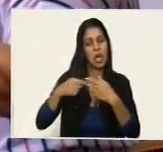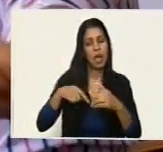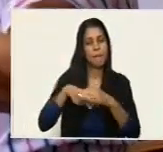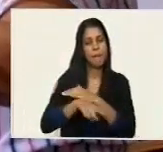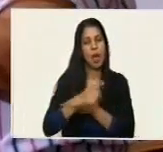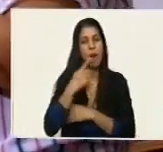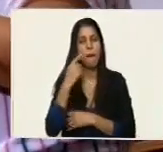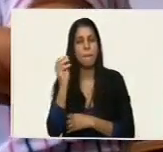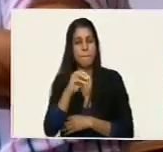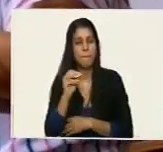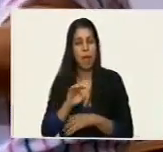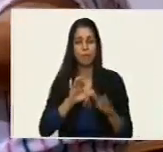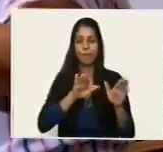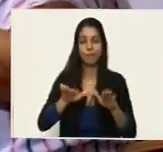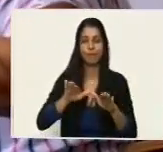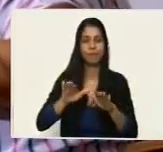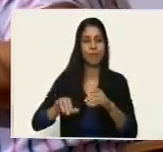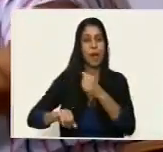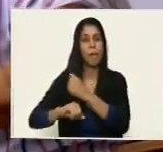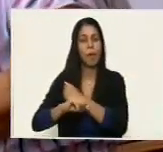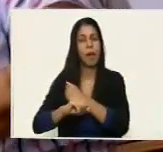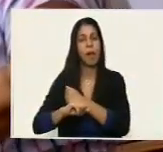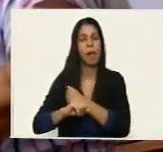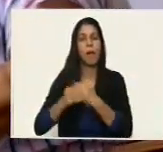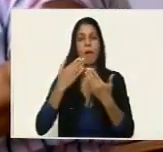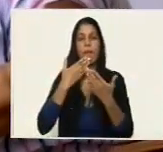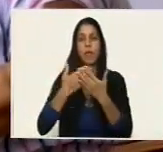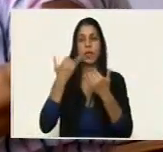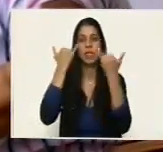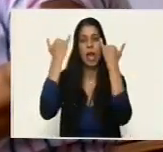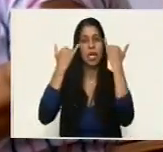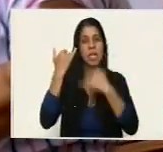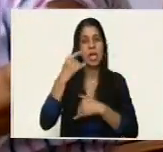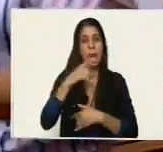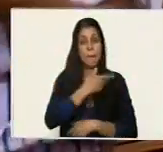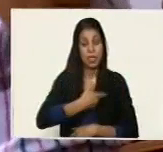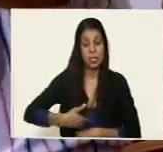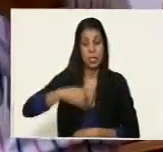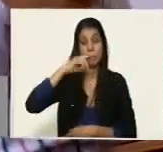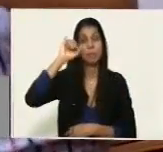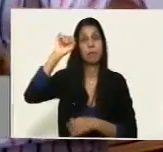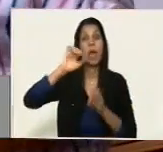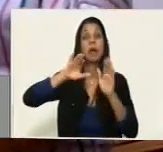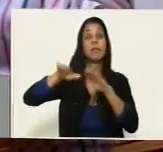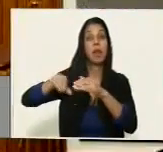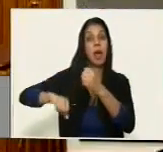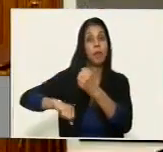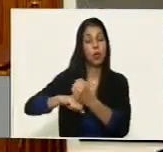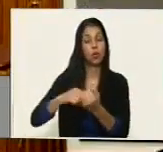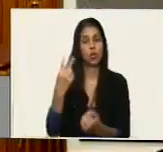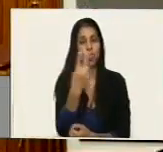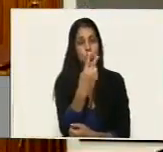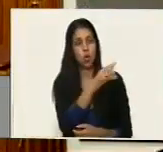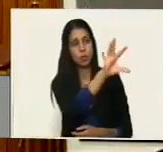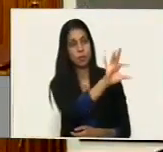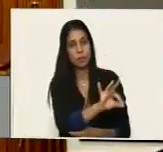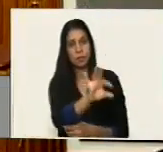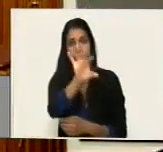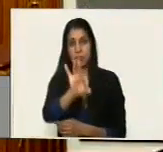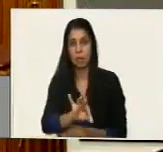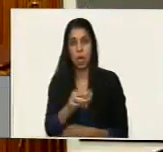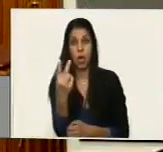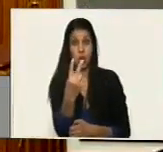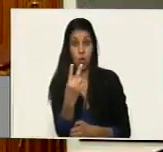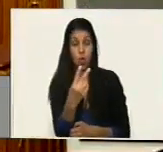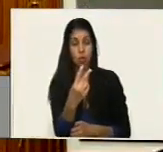más el acompañamiento y el planteamiento de la política del presidente Nicolás Maduro. Ahí están estos dos compañeros, ahí están los tres compañeros,